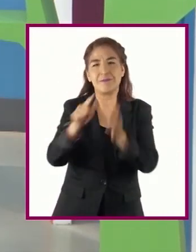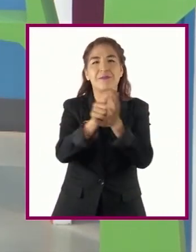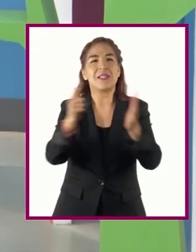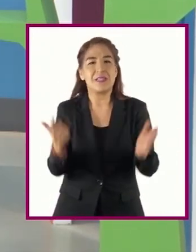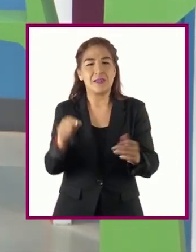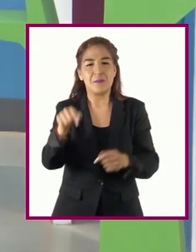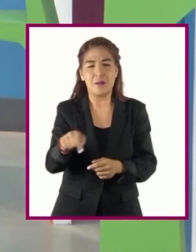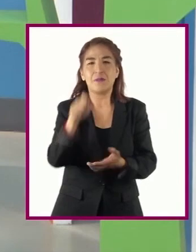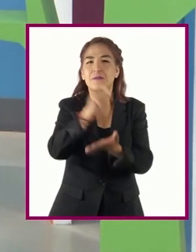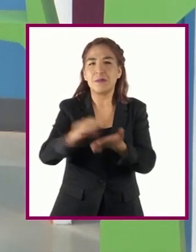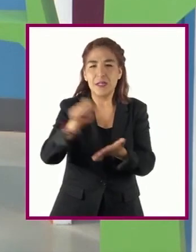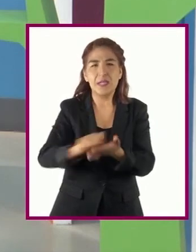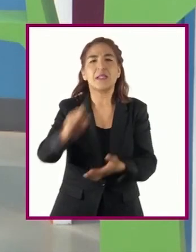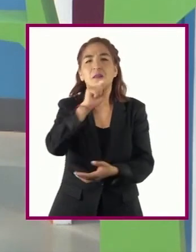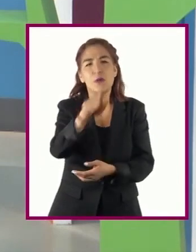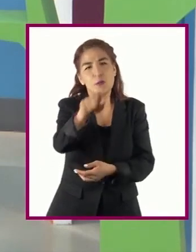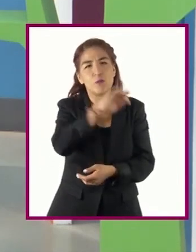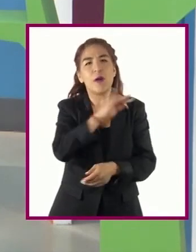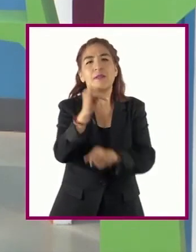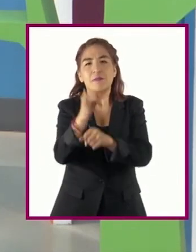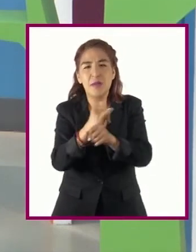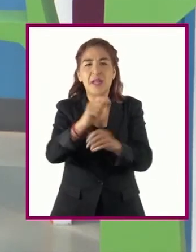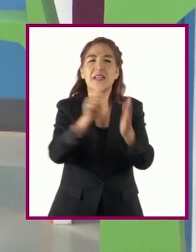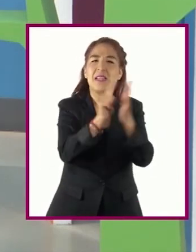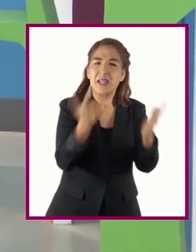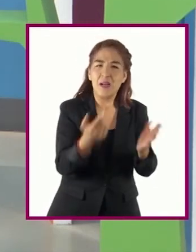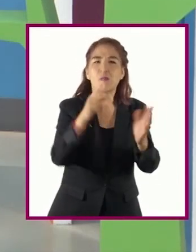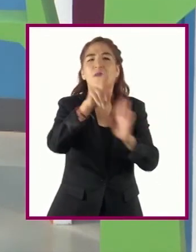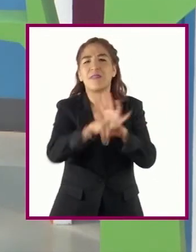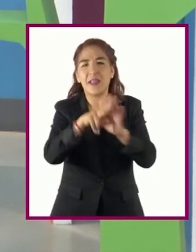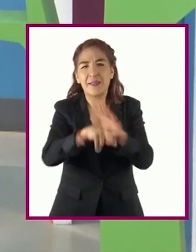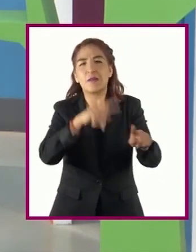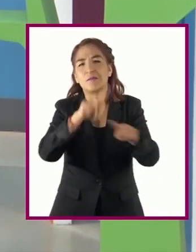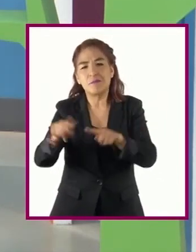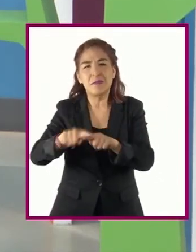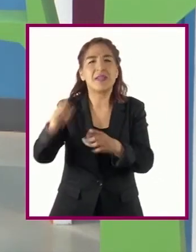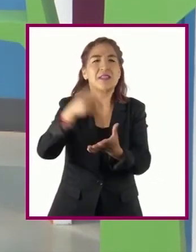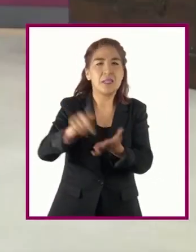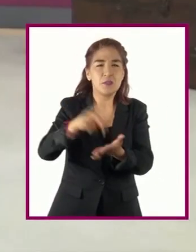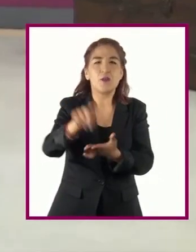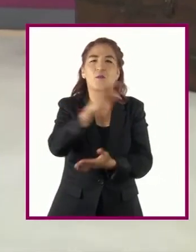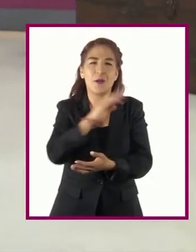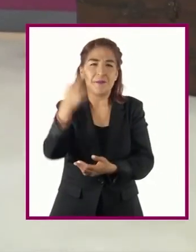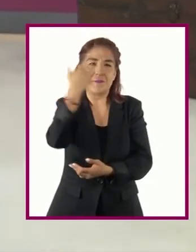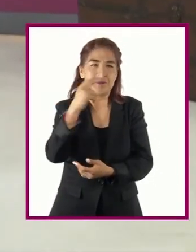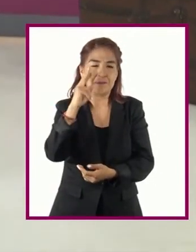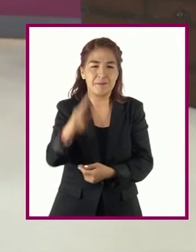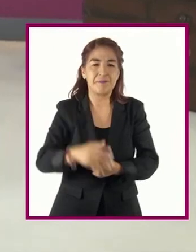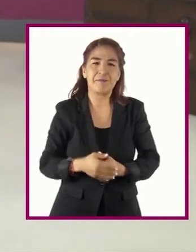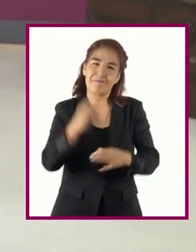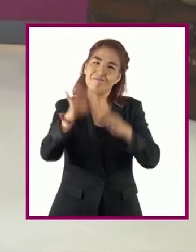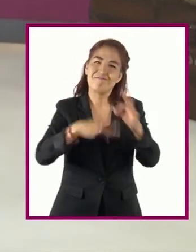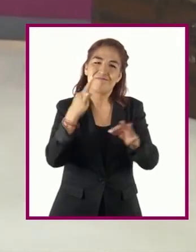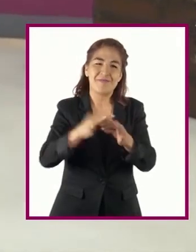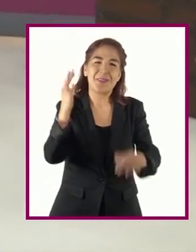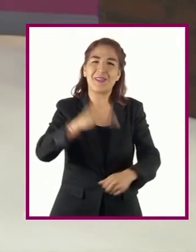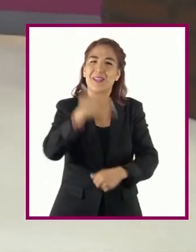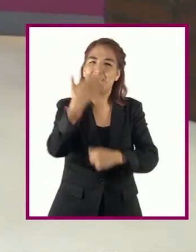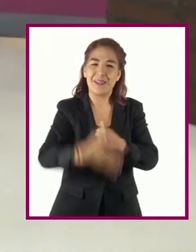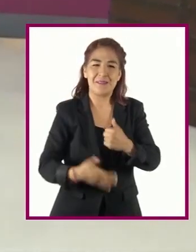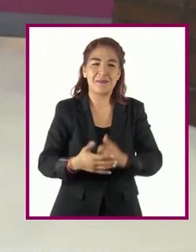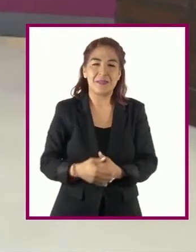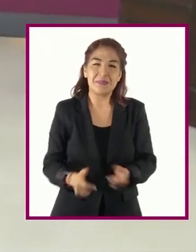texto. También pueden investigar en otras fuentes de información que tengan a la mano. ¡Listo!